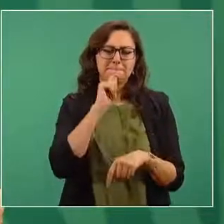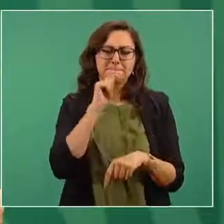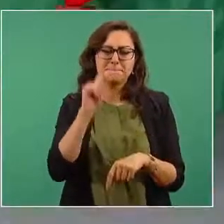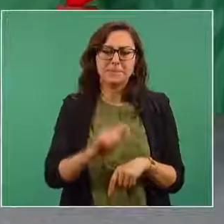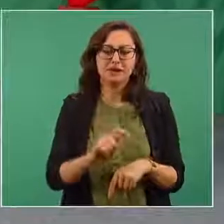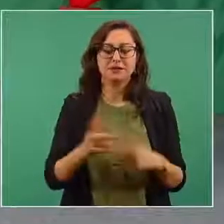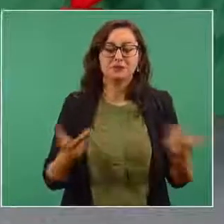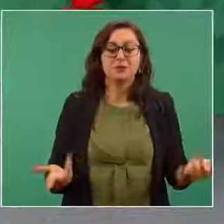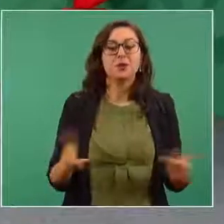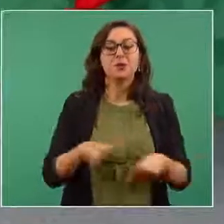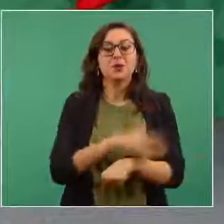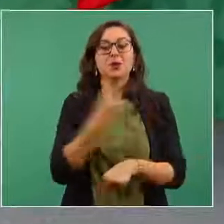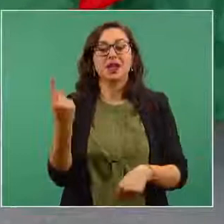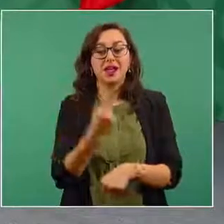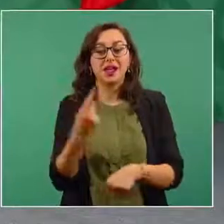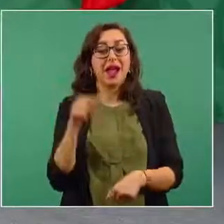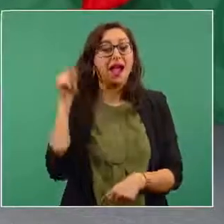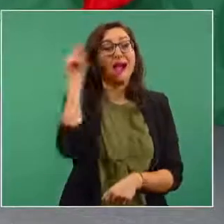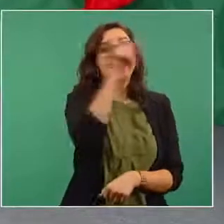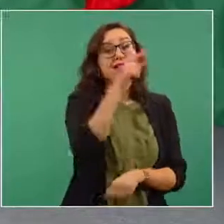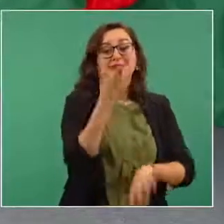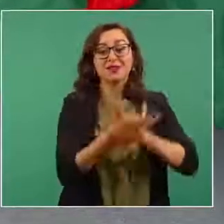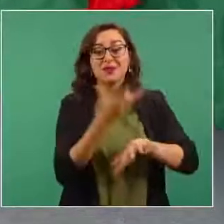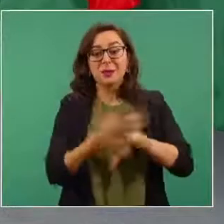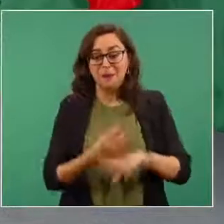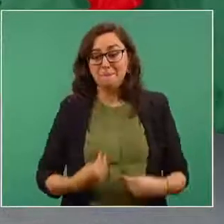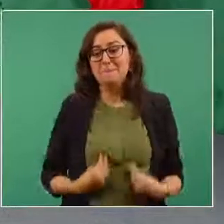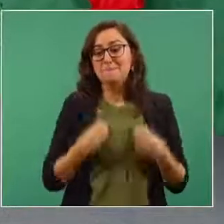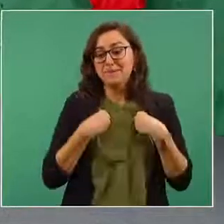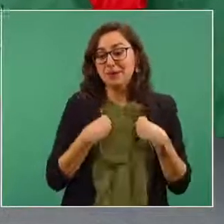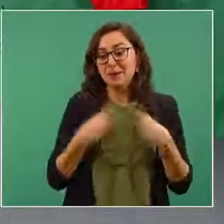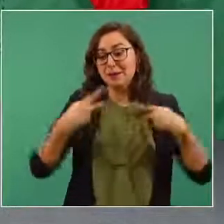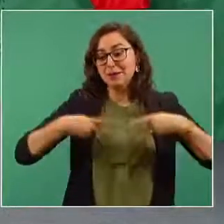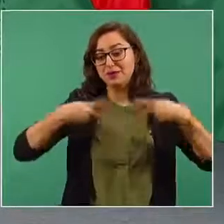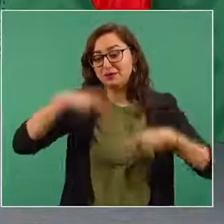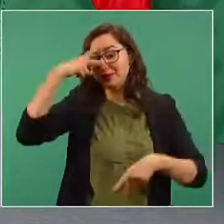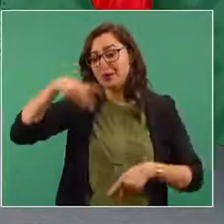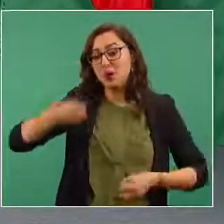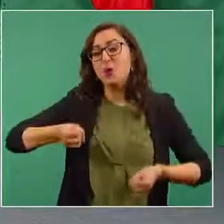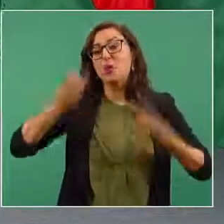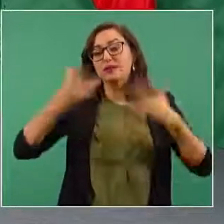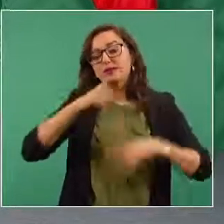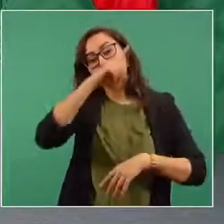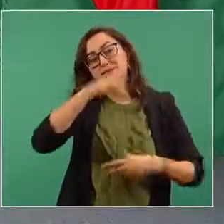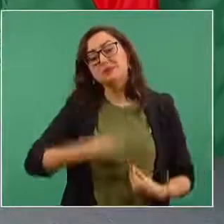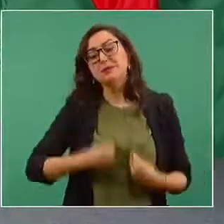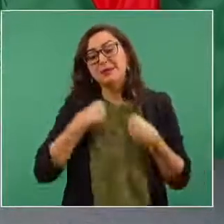millones de mexicanos que viven y trabajan en Estados Unidos,